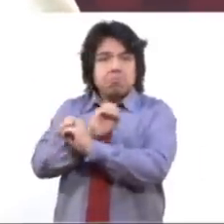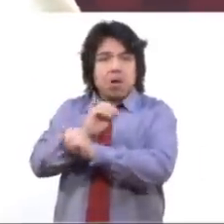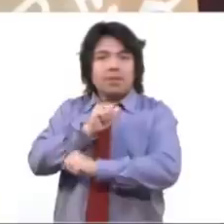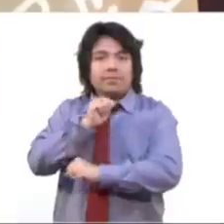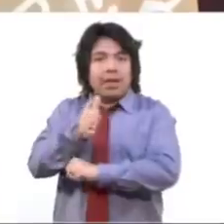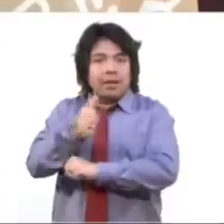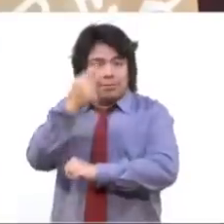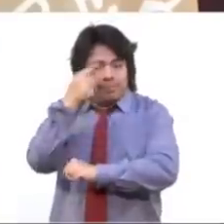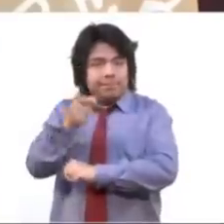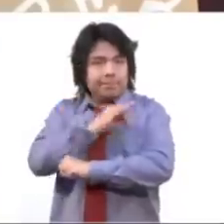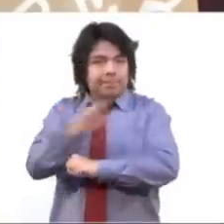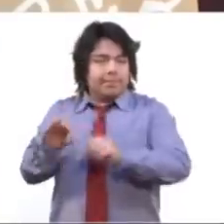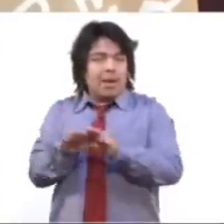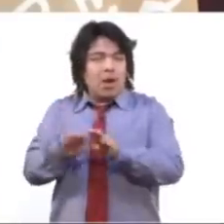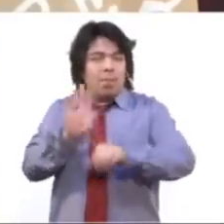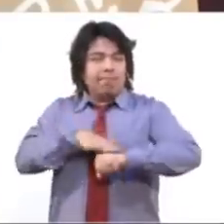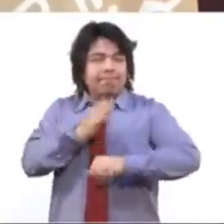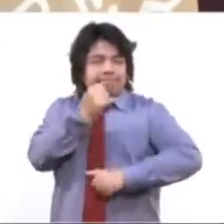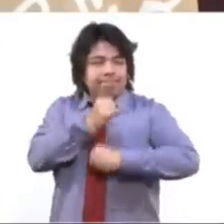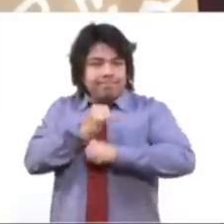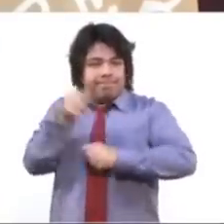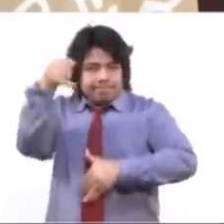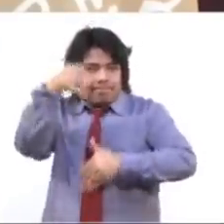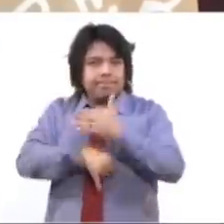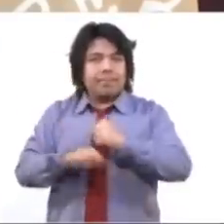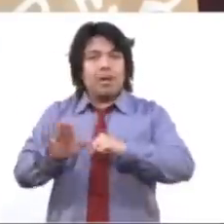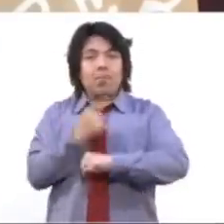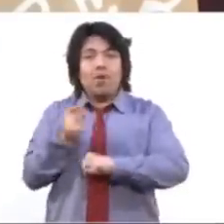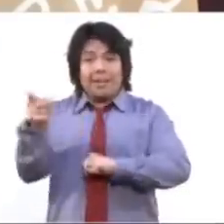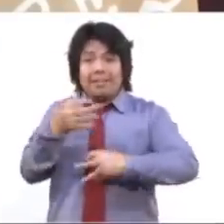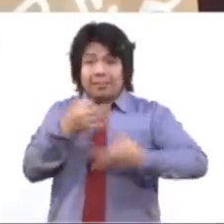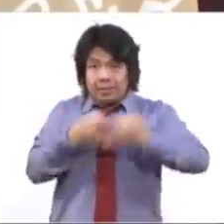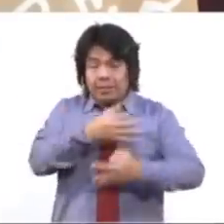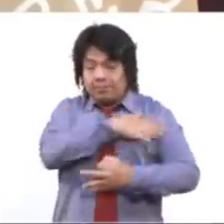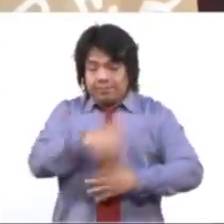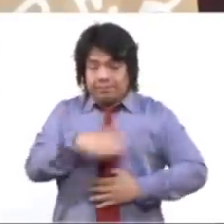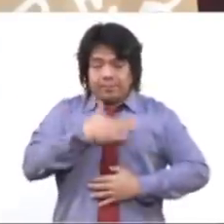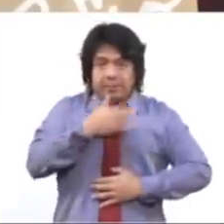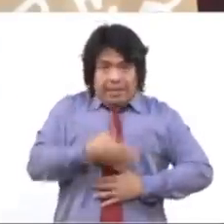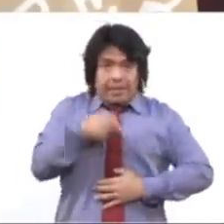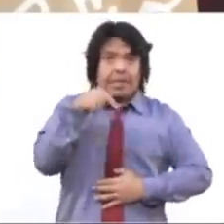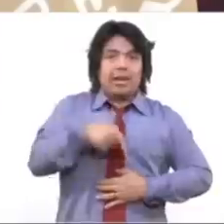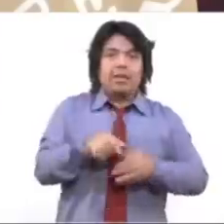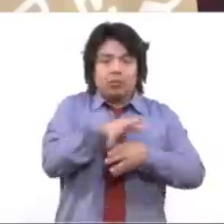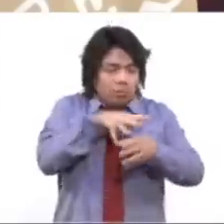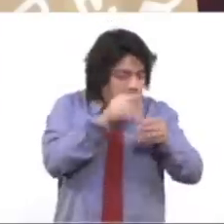para poder, pues, recabar la información que la Fiscalía de la Ciudad de México recaba en